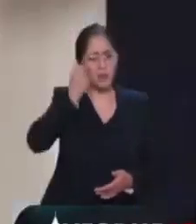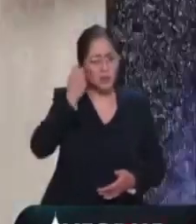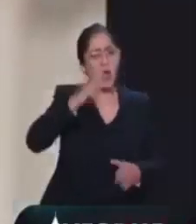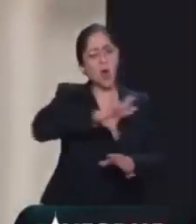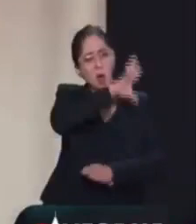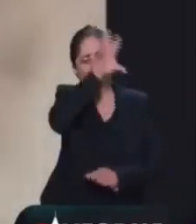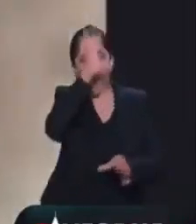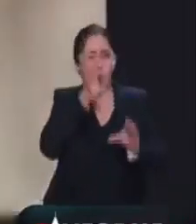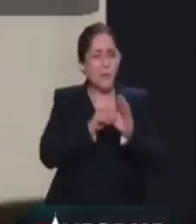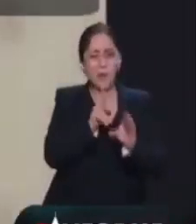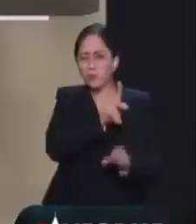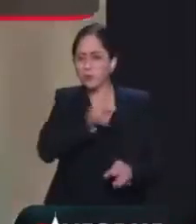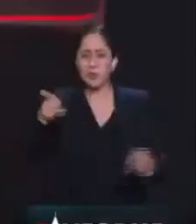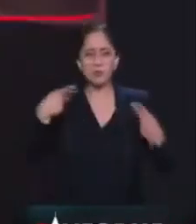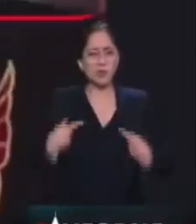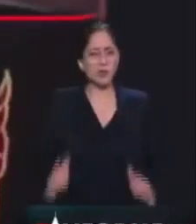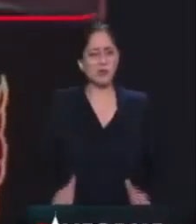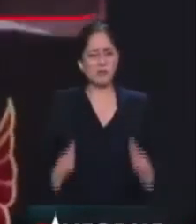digna.